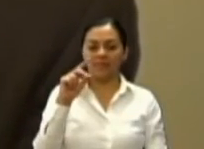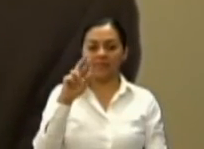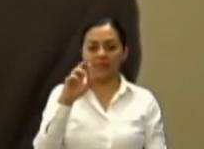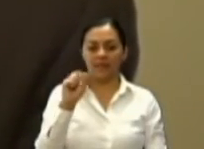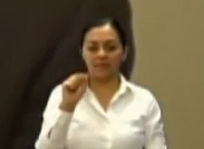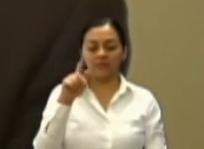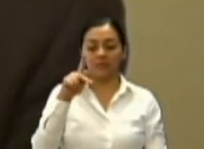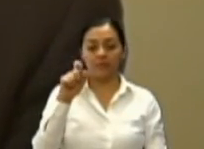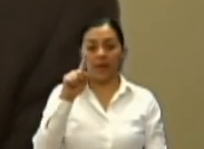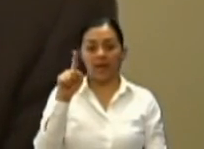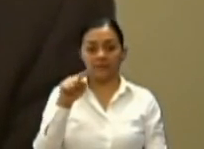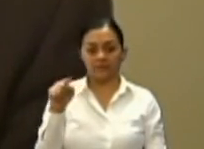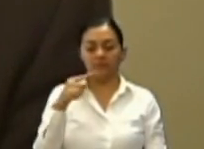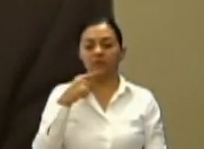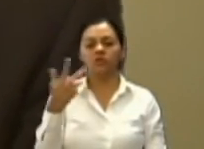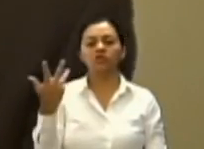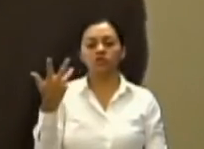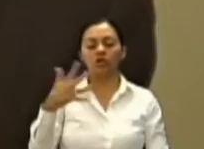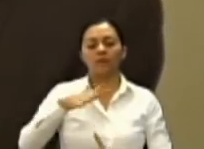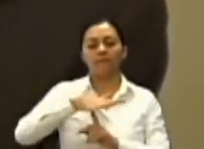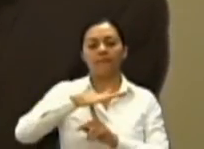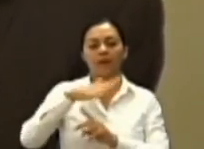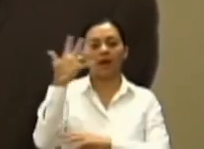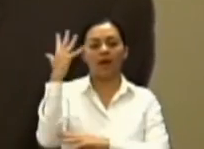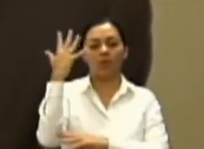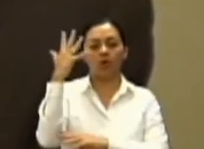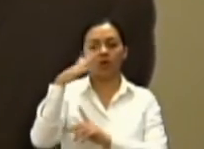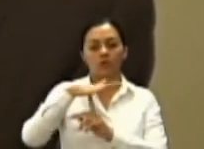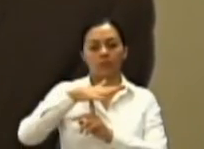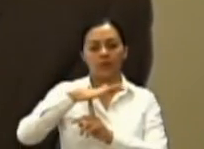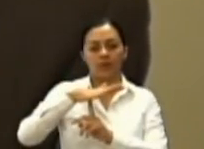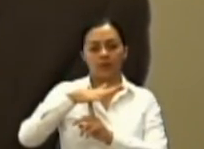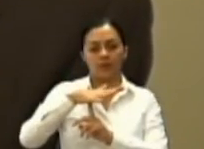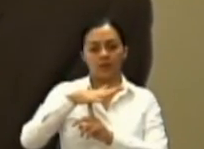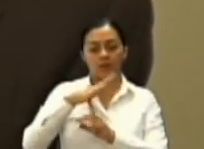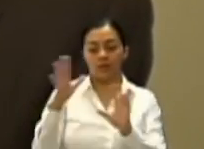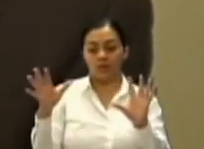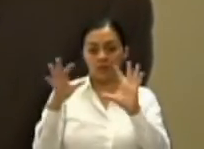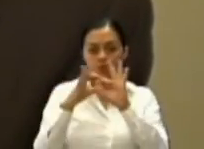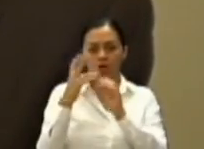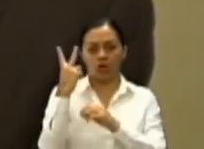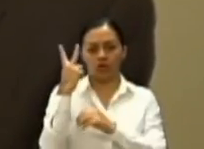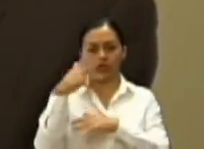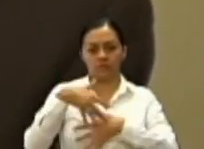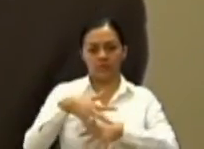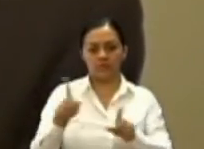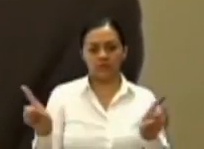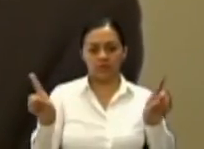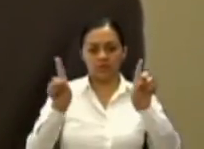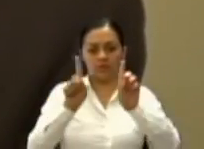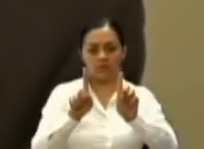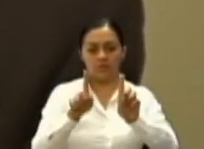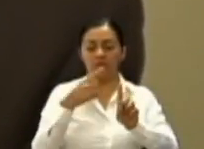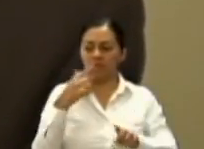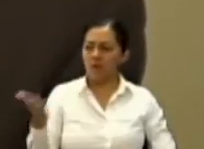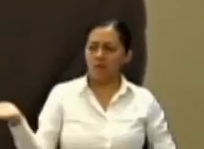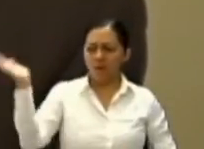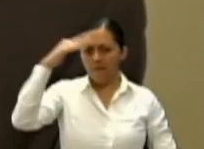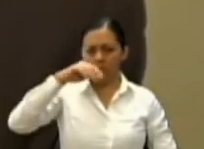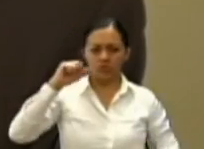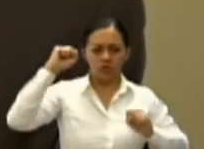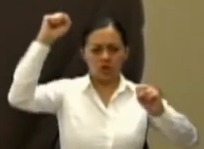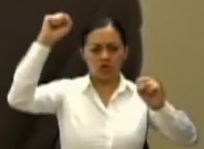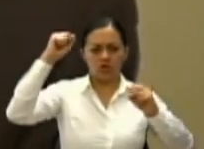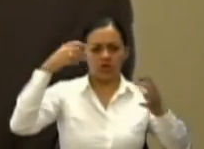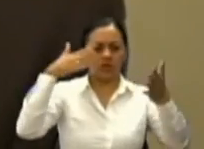no las iris en el arbolito alfredo de ésta el food para que sea una de las dos marchas y venga alguien decir vamos a carondelet